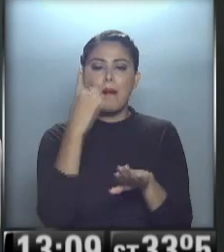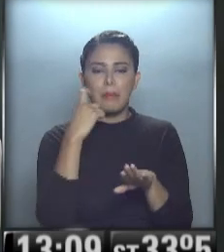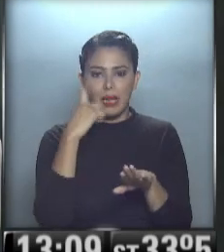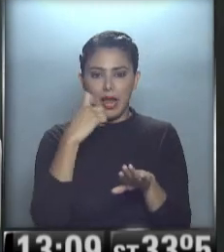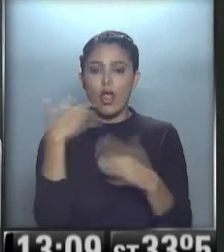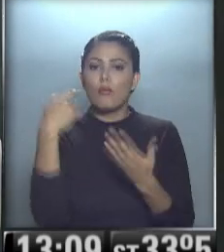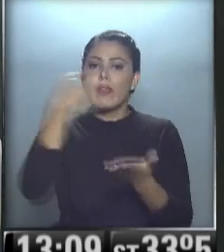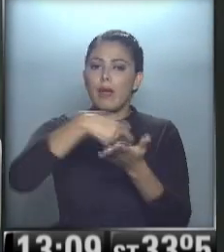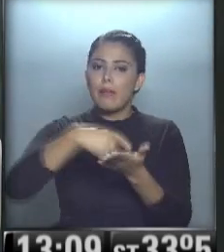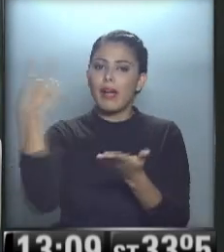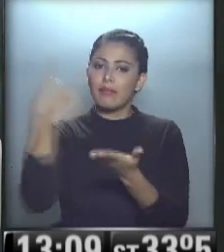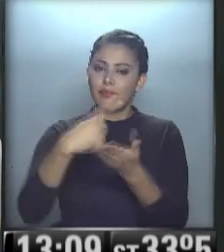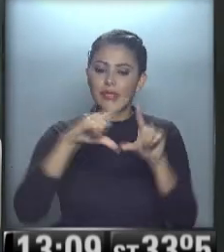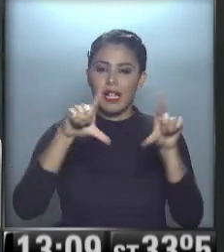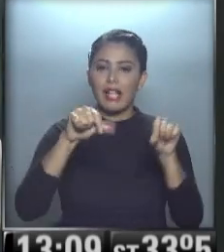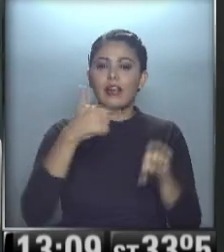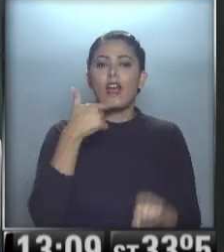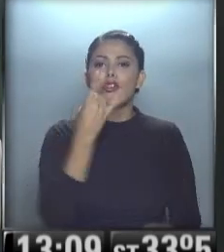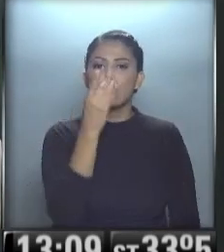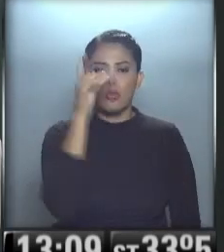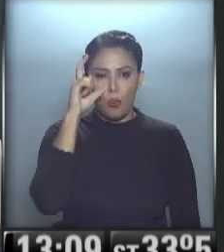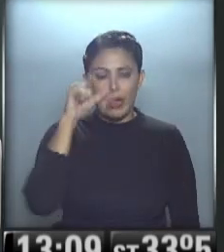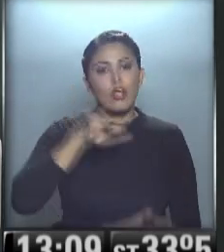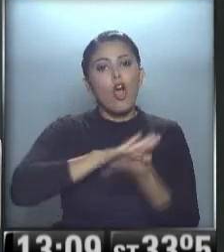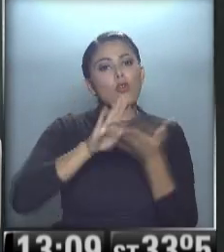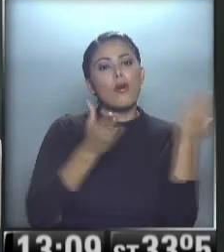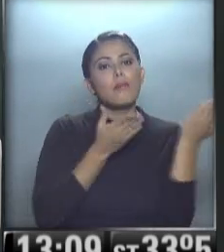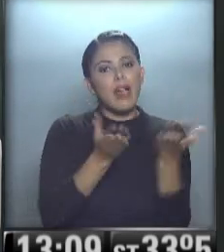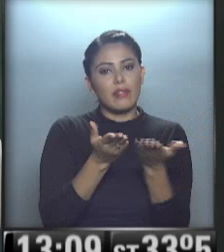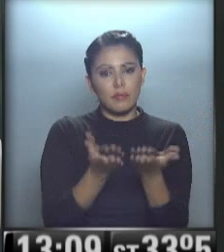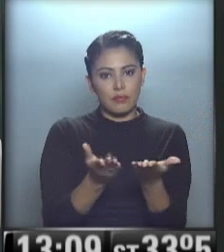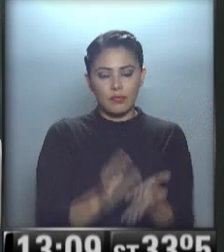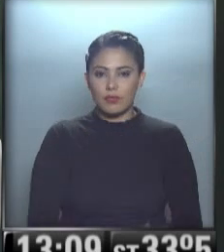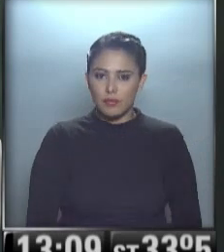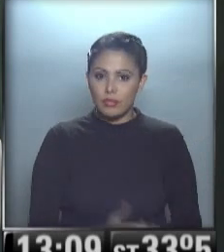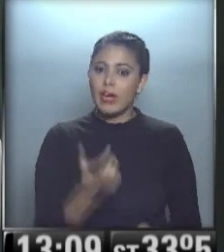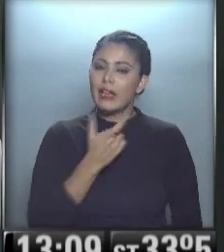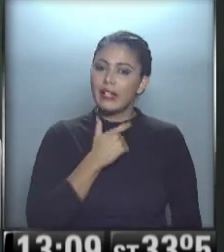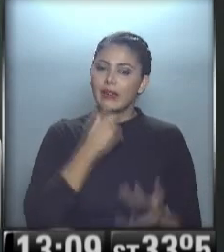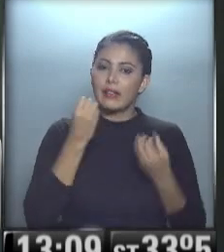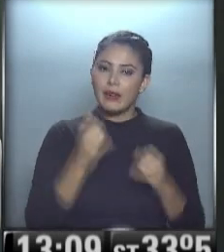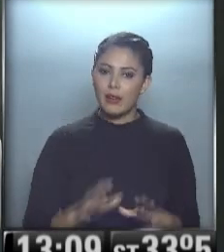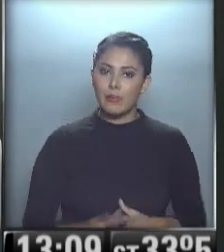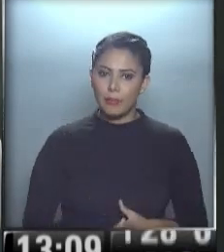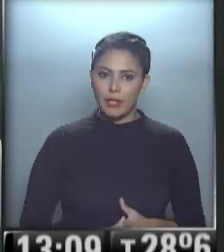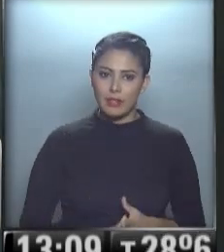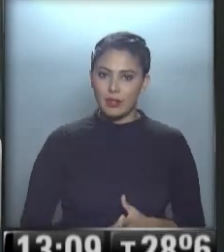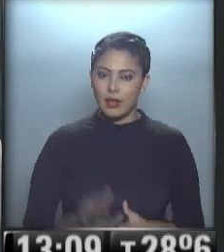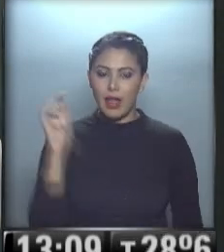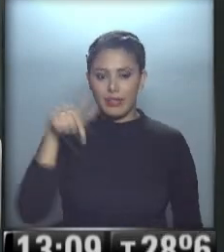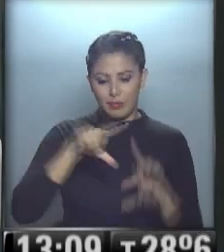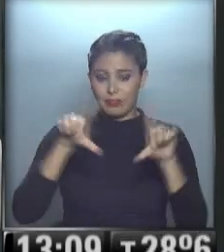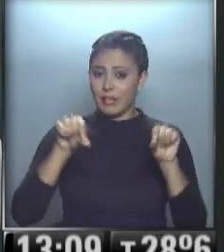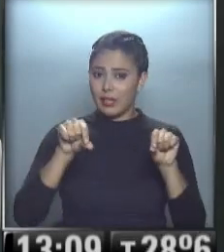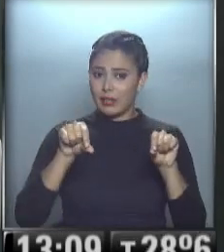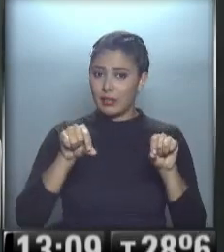la tarjeta su es un nuevo uso que queremos darle a a esta tarjeta